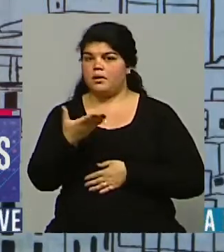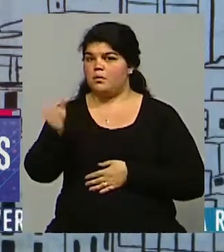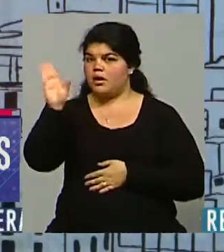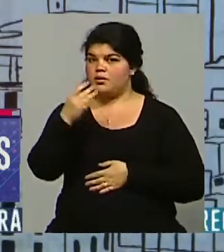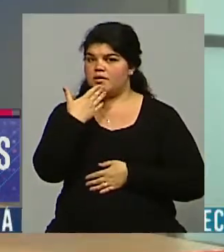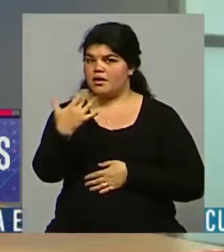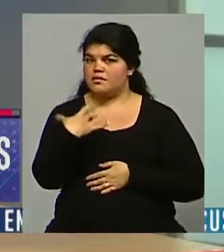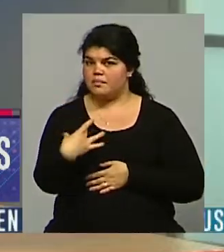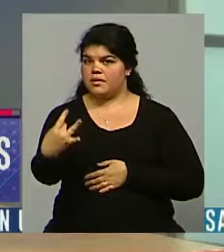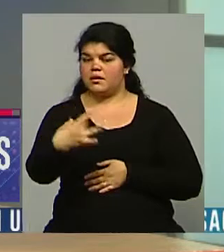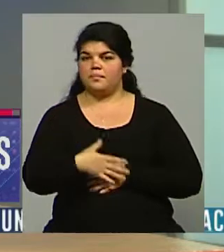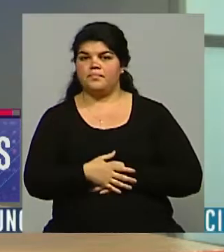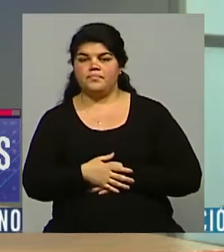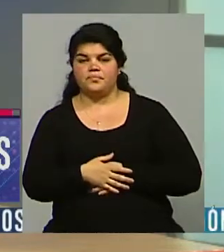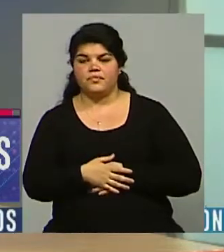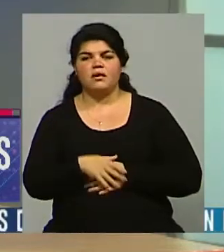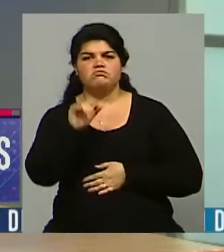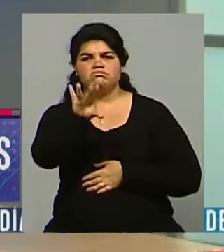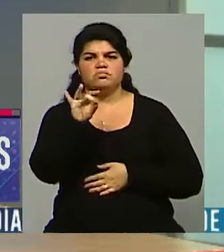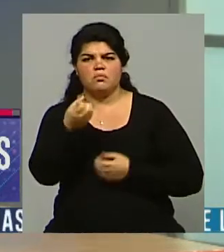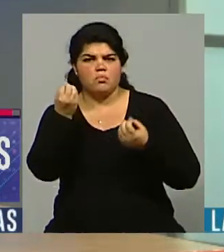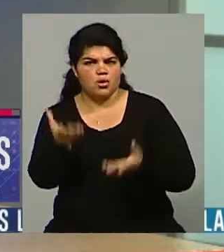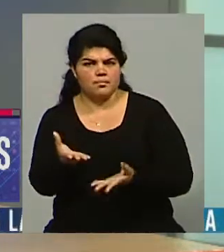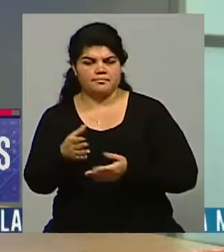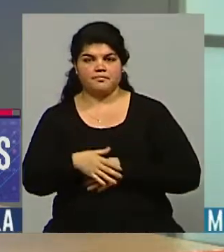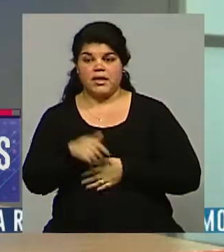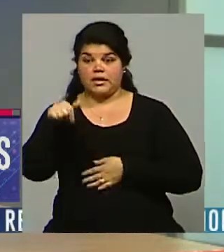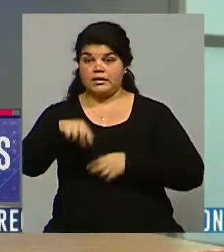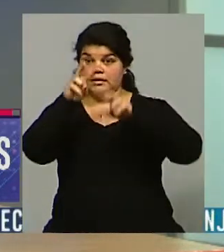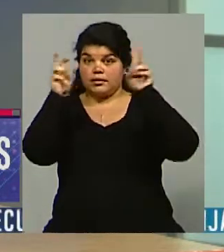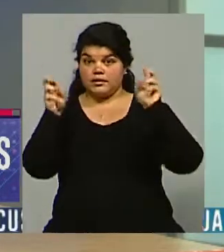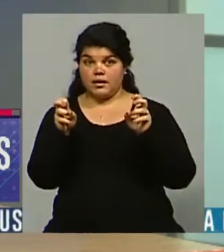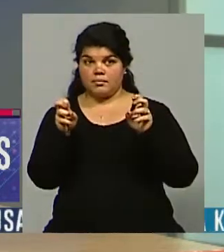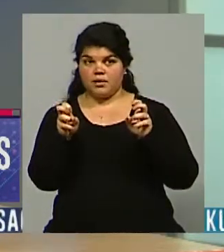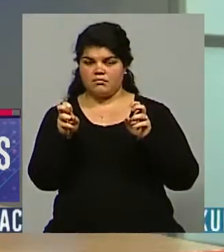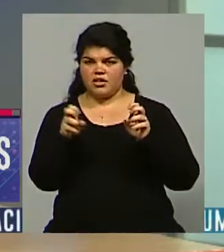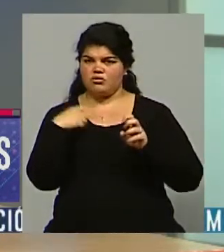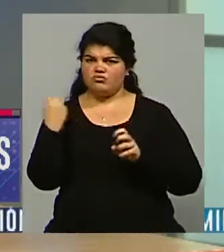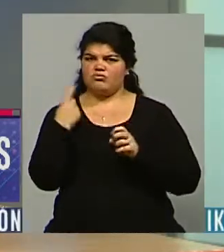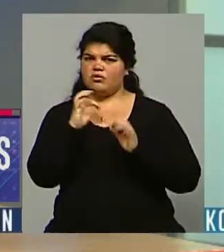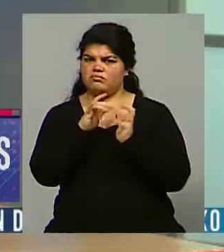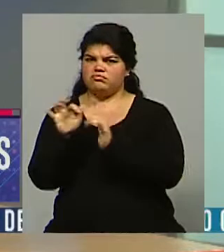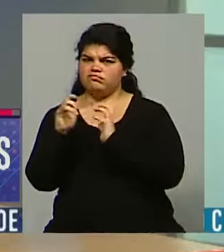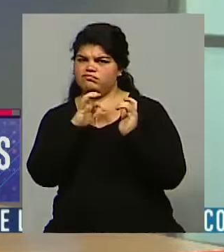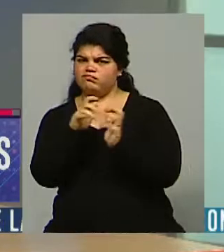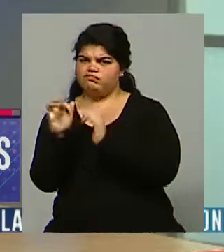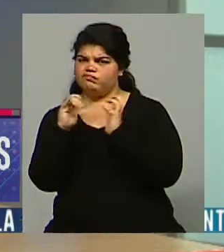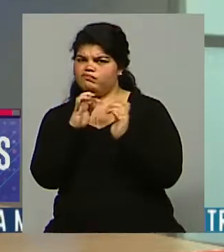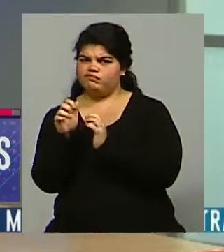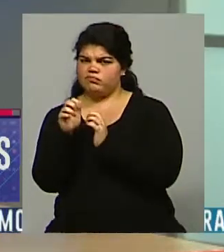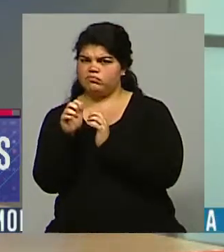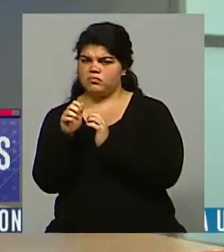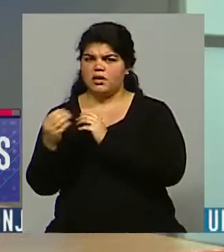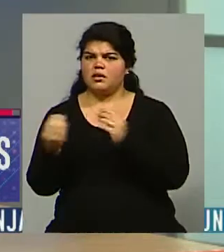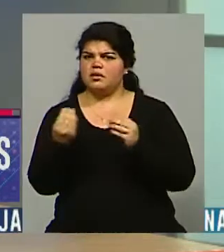por la invitación. Bueno, te invitábamos porque cuando salía este tema, en la mesa de redacción hablábamos de cuáles son los motivos que hacen que una mujer